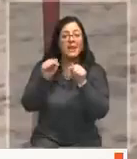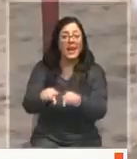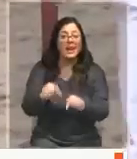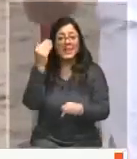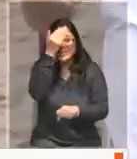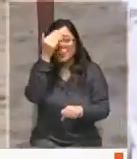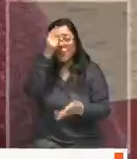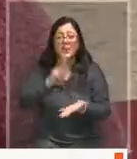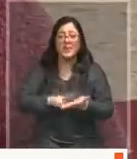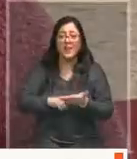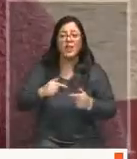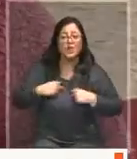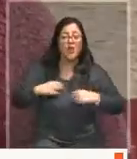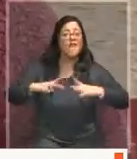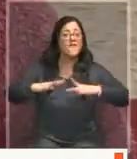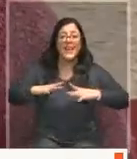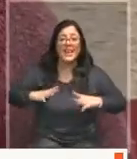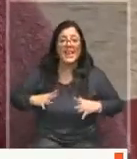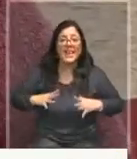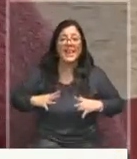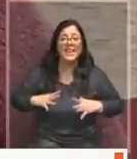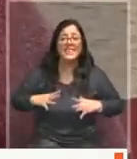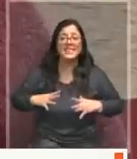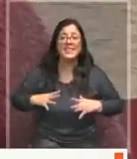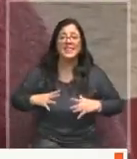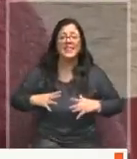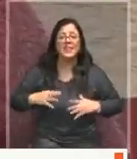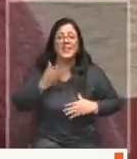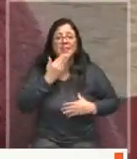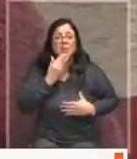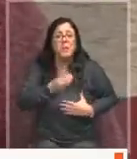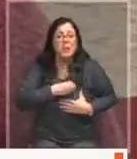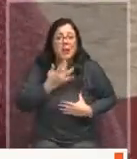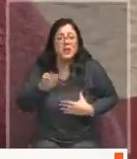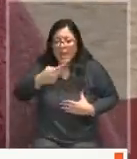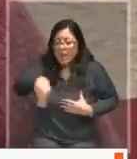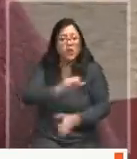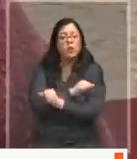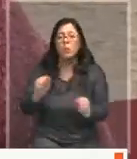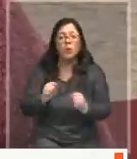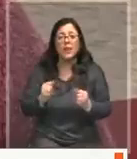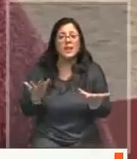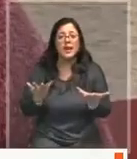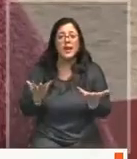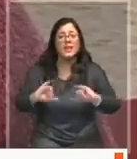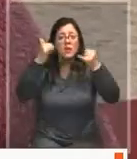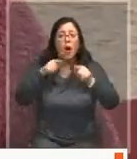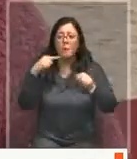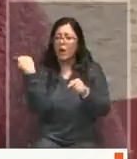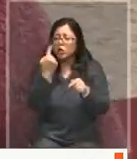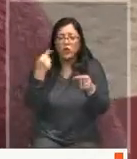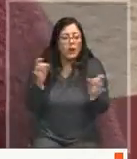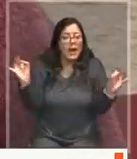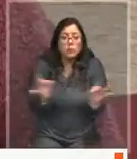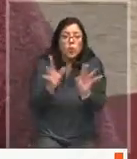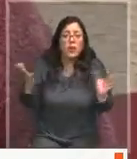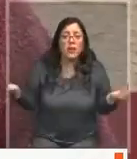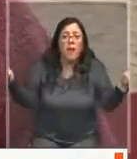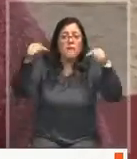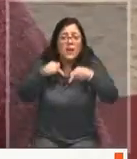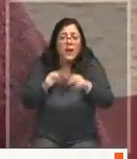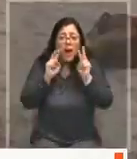estoy feliz, tengo tristeza de que ellos no puedan disfrutarlo, porque esto fue totalmente accidental para nosotros, pero